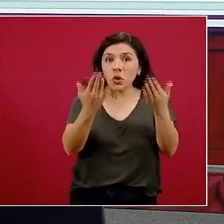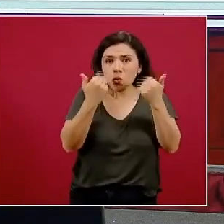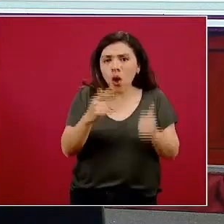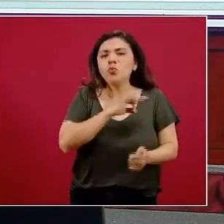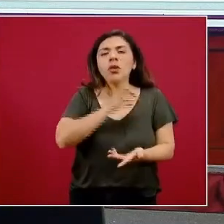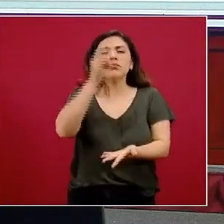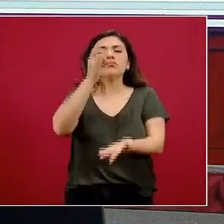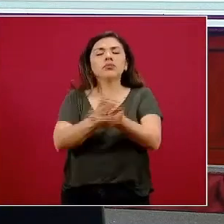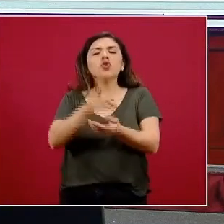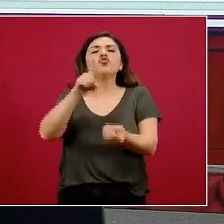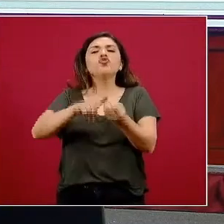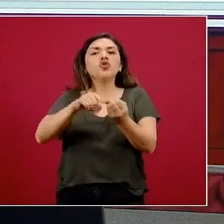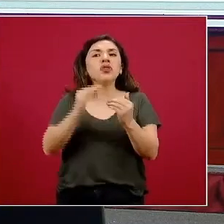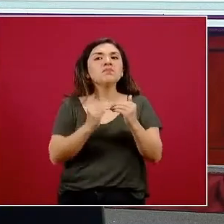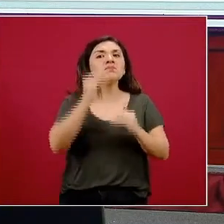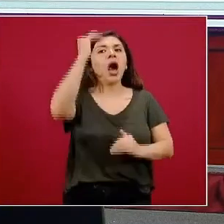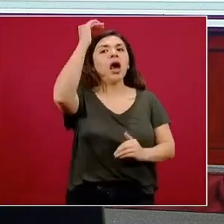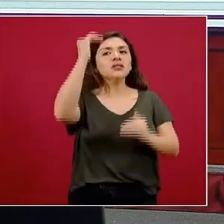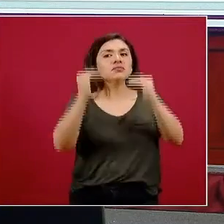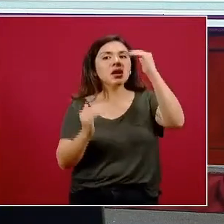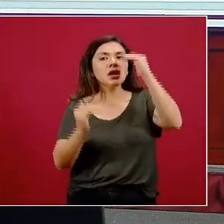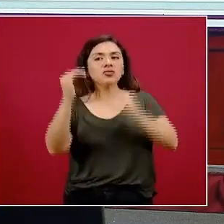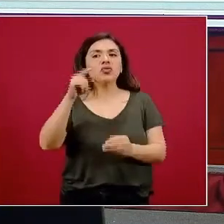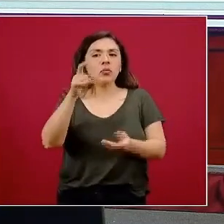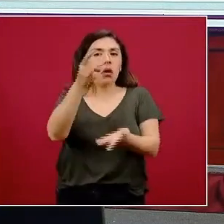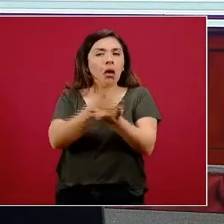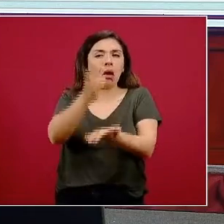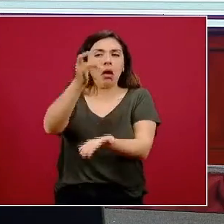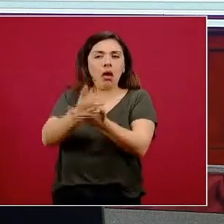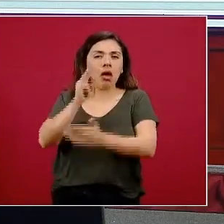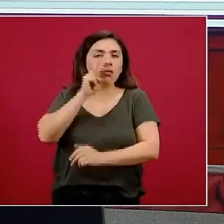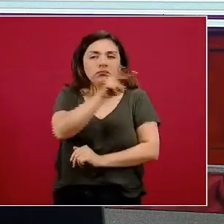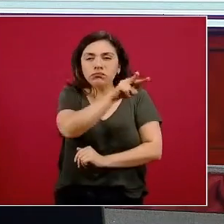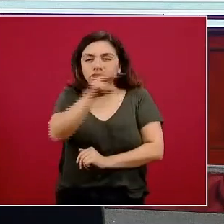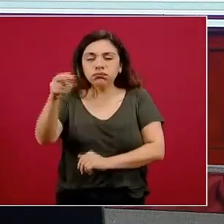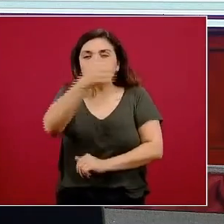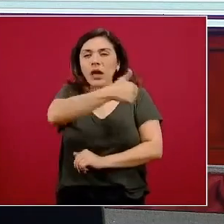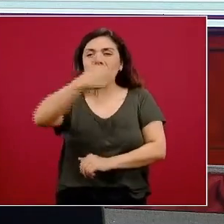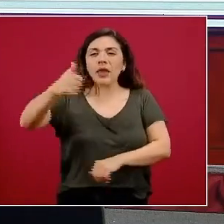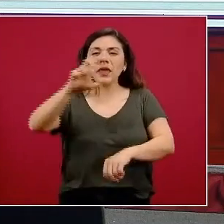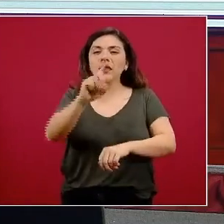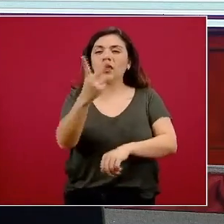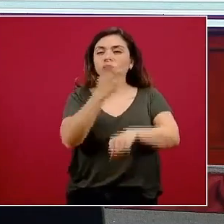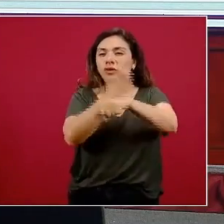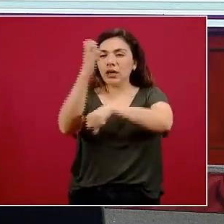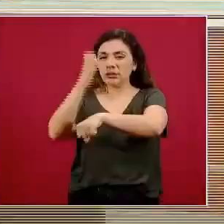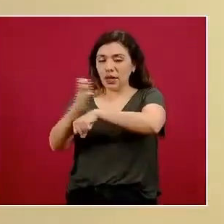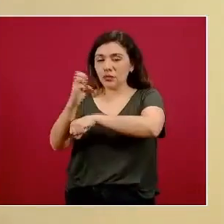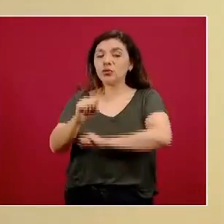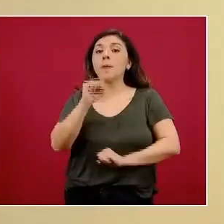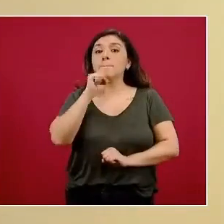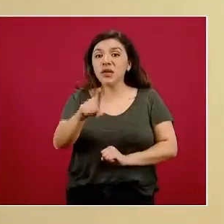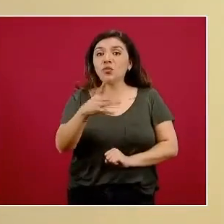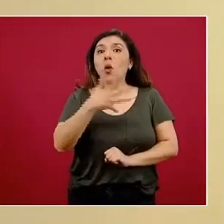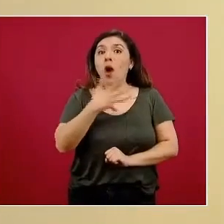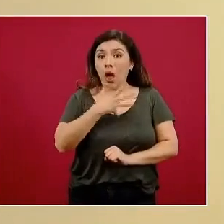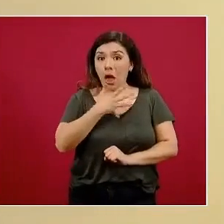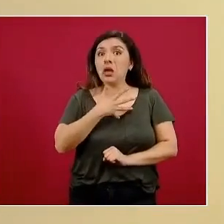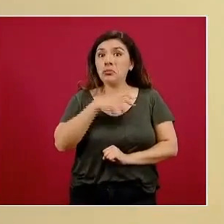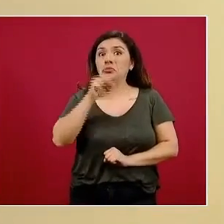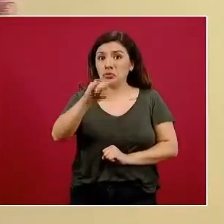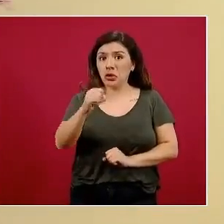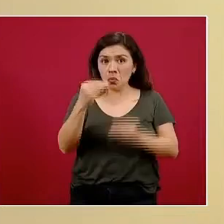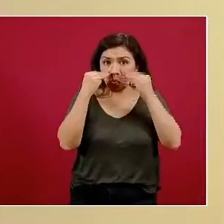identificarlas, dónde hay más o dónde hay menos en cada una de las 32 entidades federativas, y lo mismo para aquellas que sí tienen